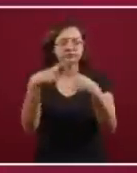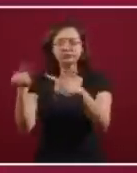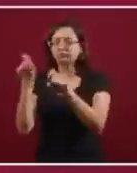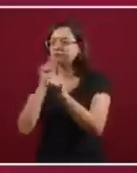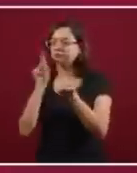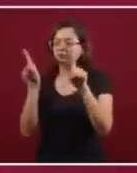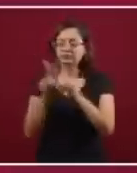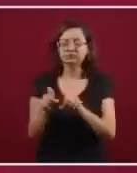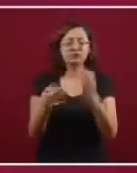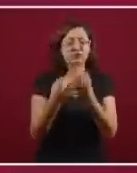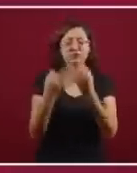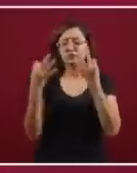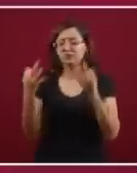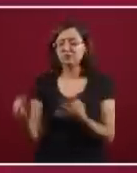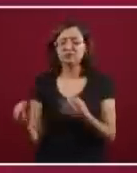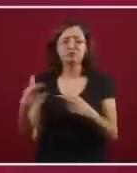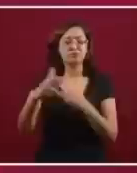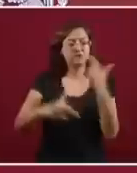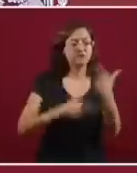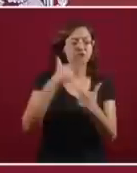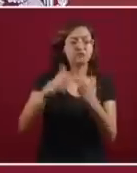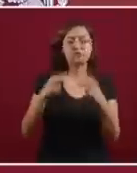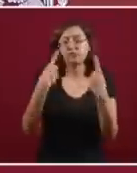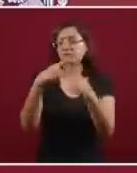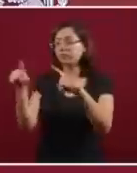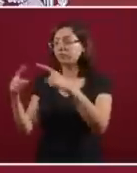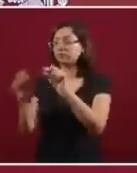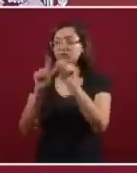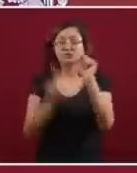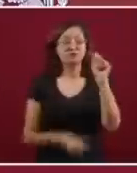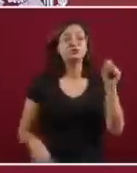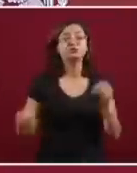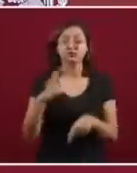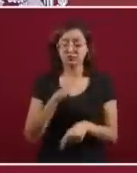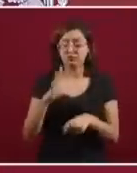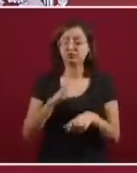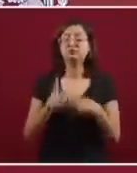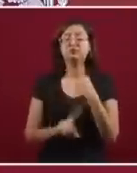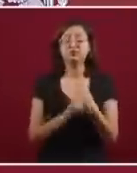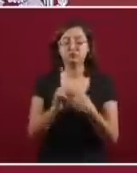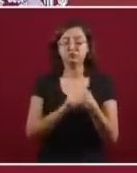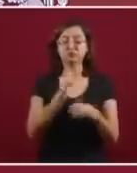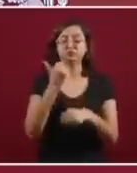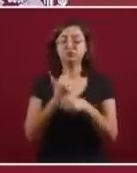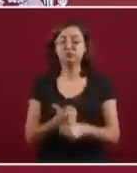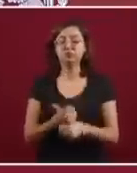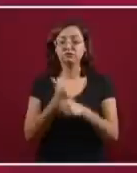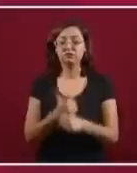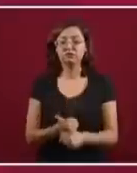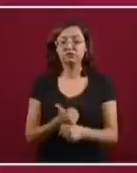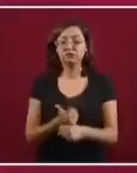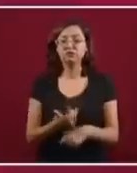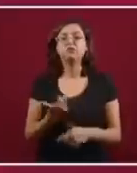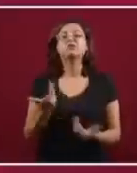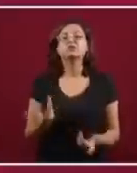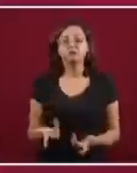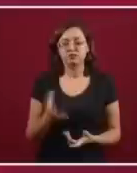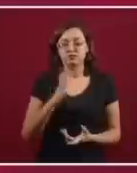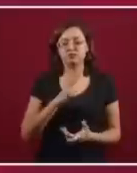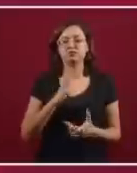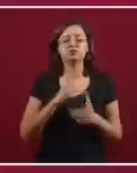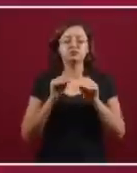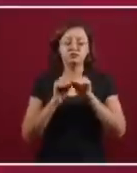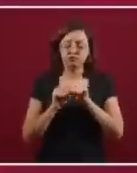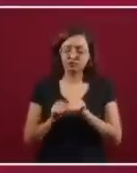todo el territorio nacional sufre este importante problema por supuesto que está desigualmente distribuida la